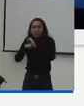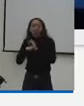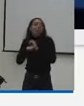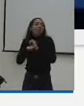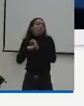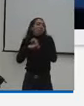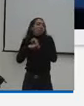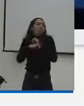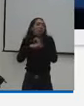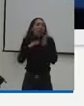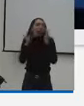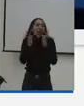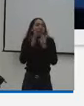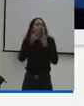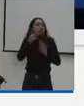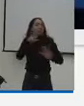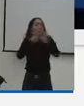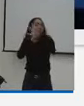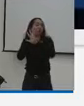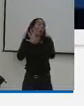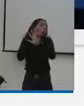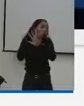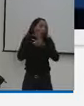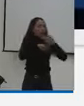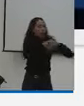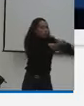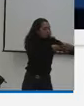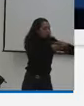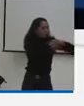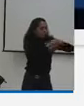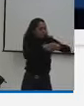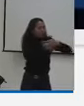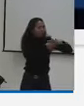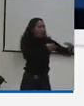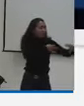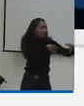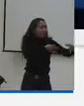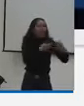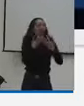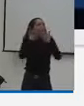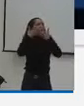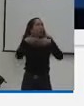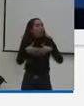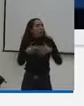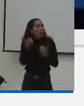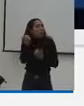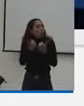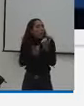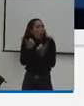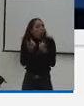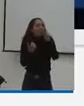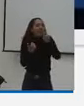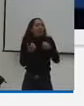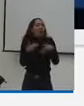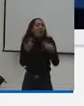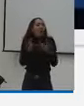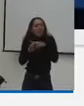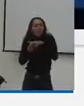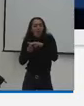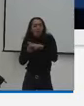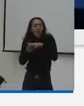nivel municipal está una de sus funciones que dice la formulación de